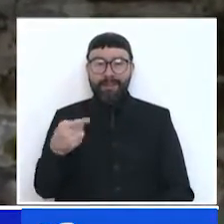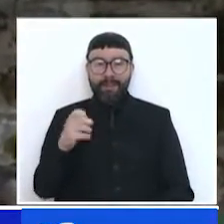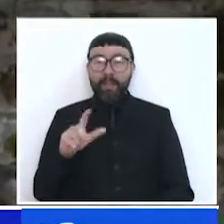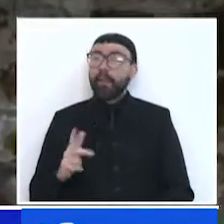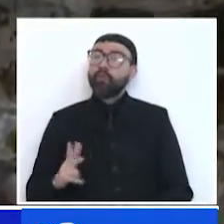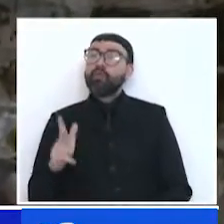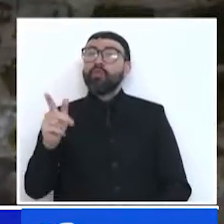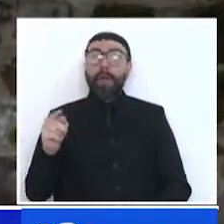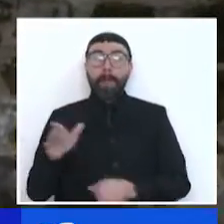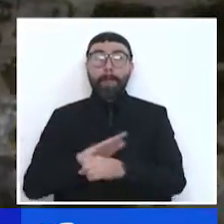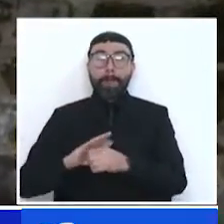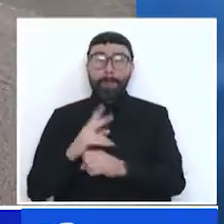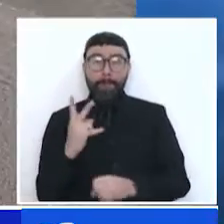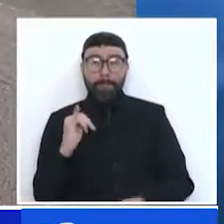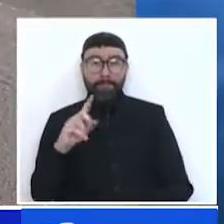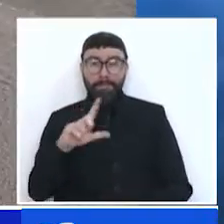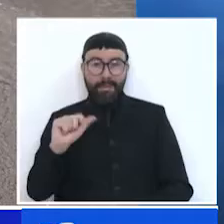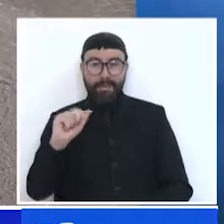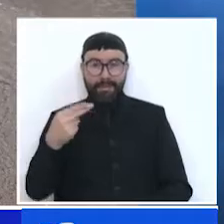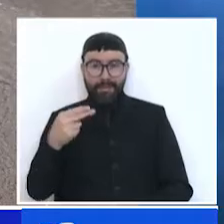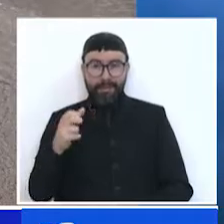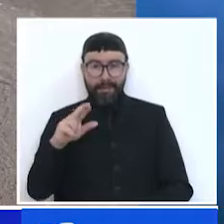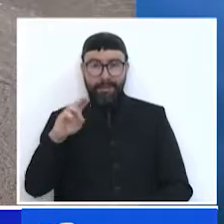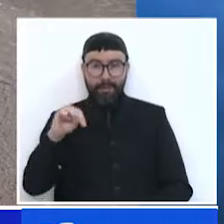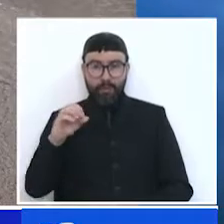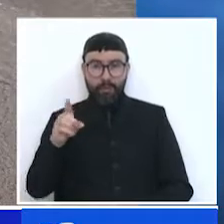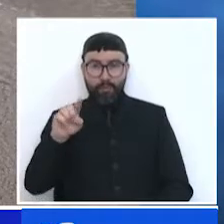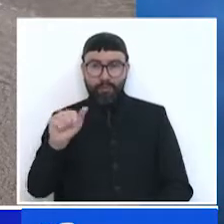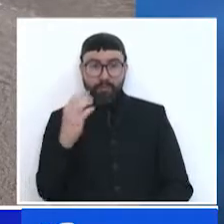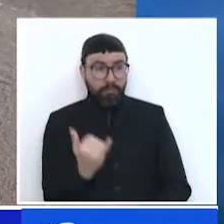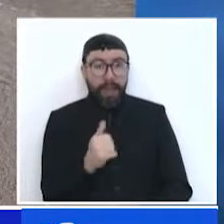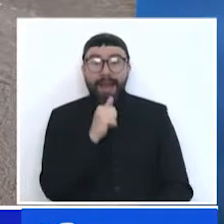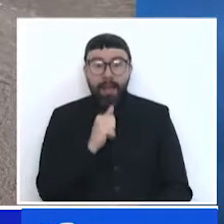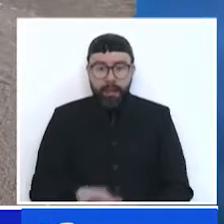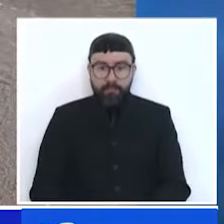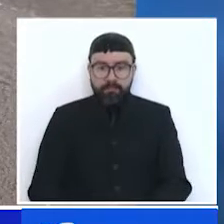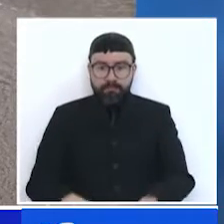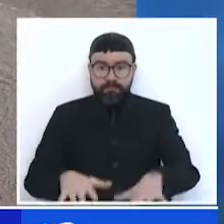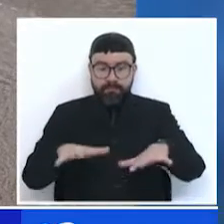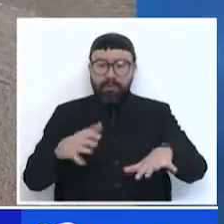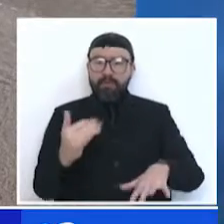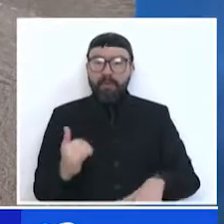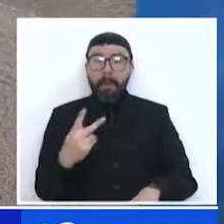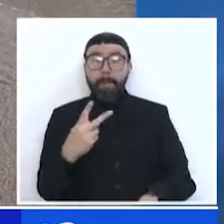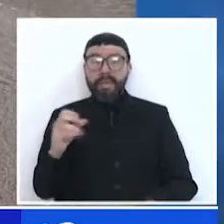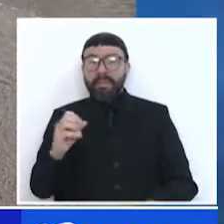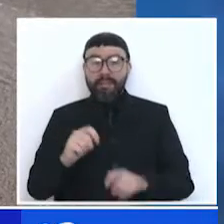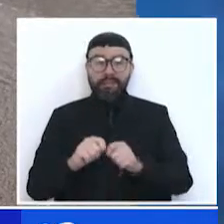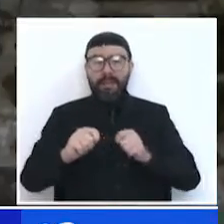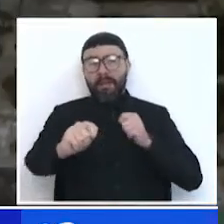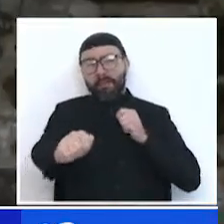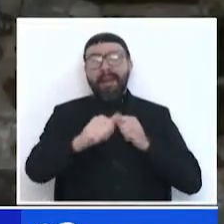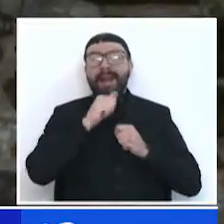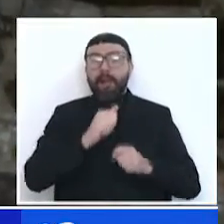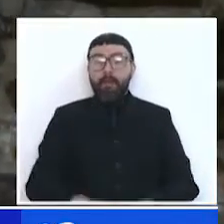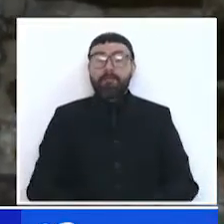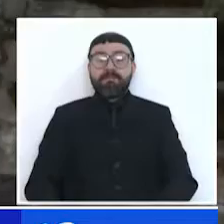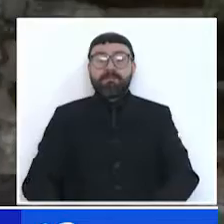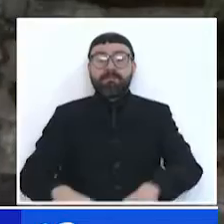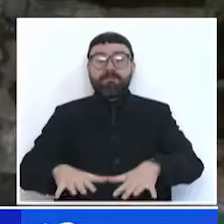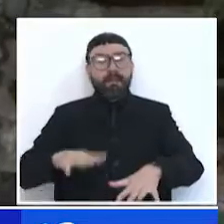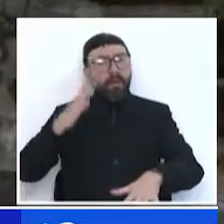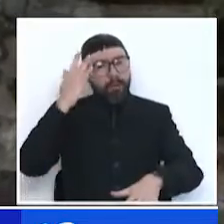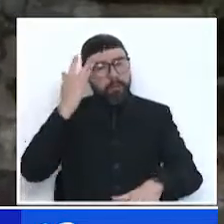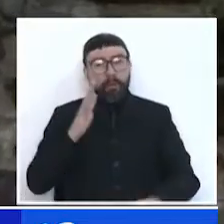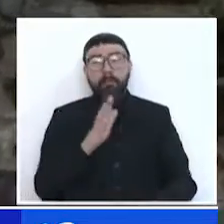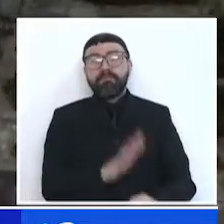presenta una inundación de un tramo de la vía aproximadamente de 20 metros. Se da debido